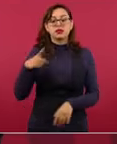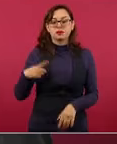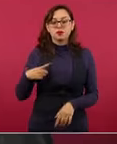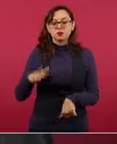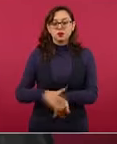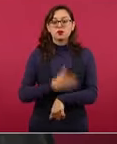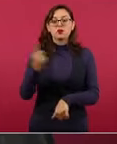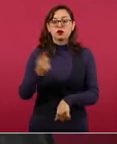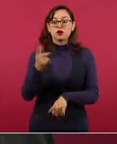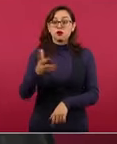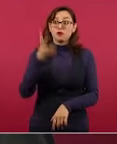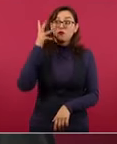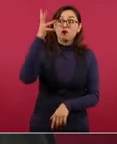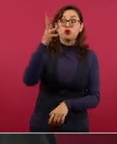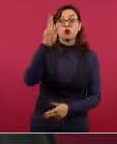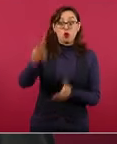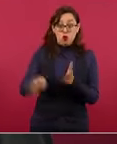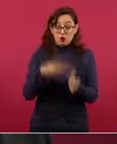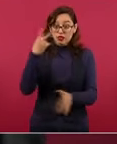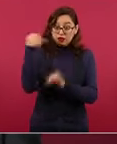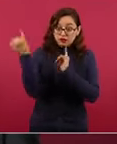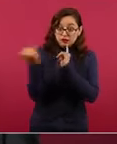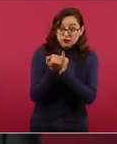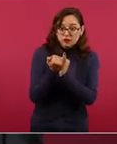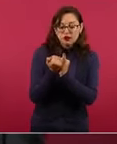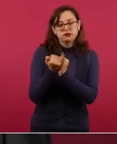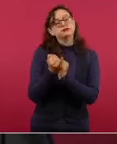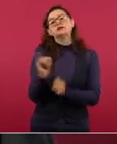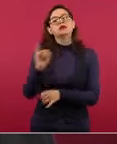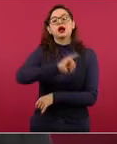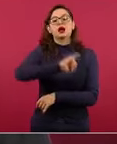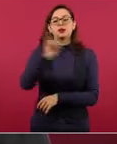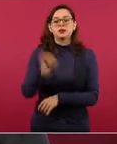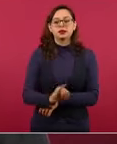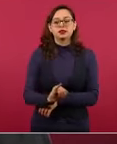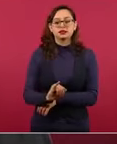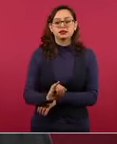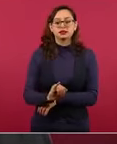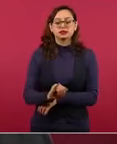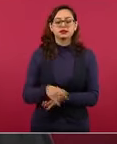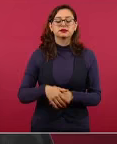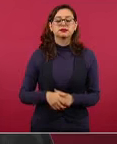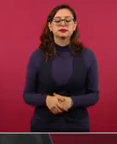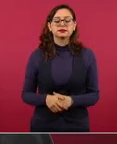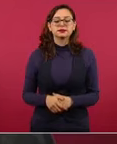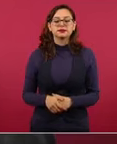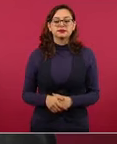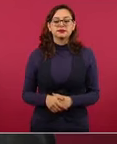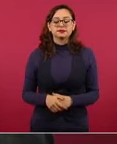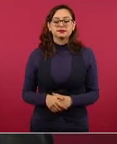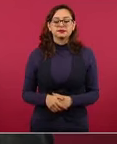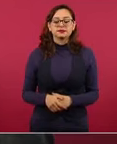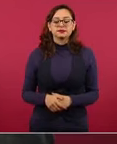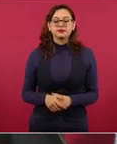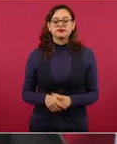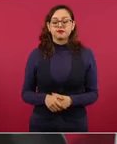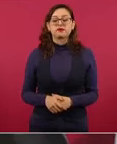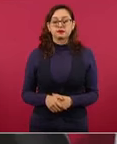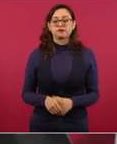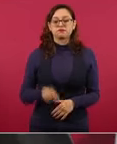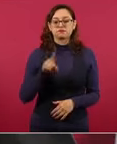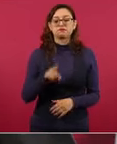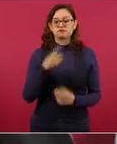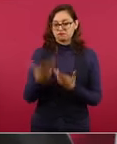ecos entonces y eso que estás planteando se tiene que